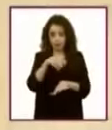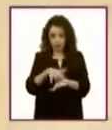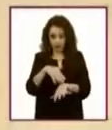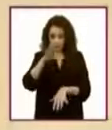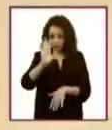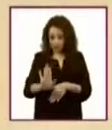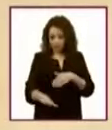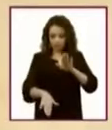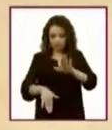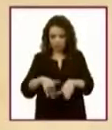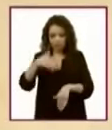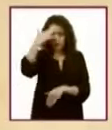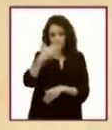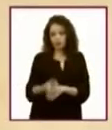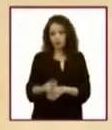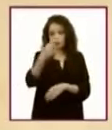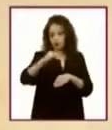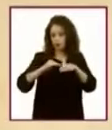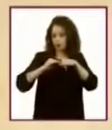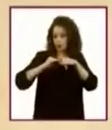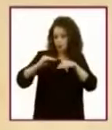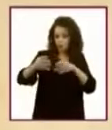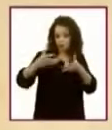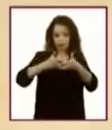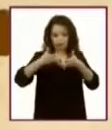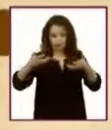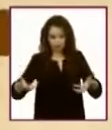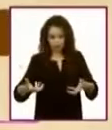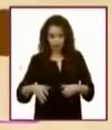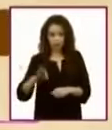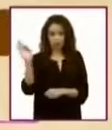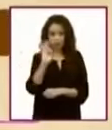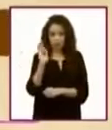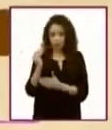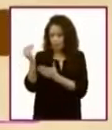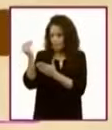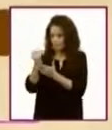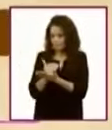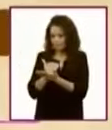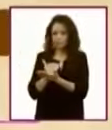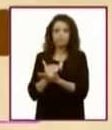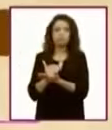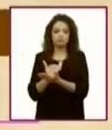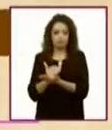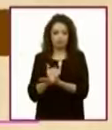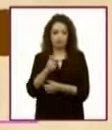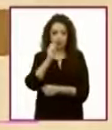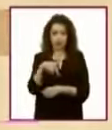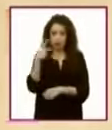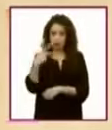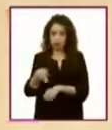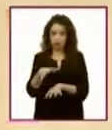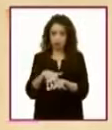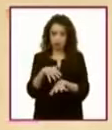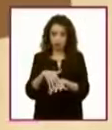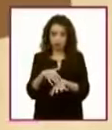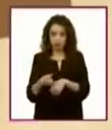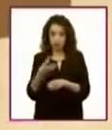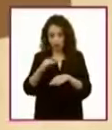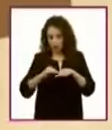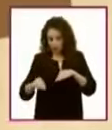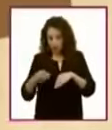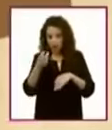extensiones de tierra, y si requería medir extensiones menores, empleaba la longitud de su pie. Para